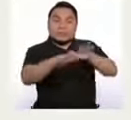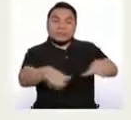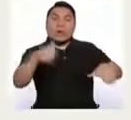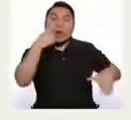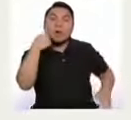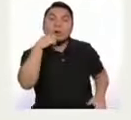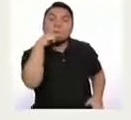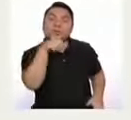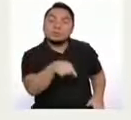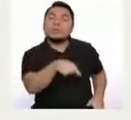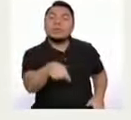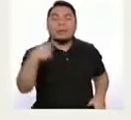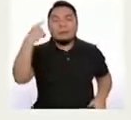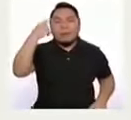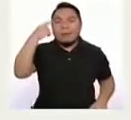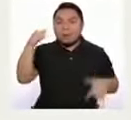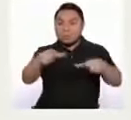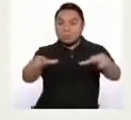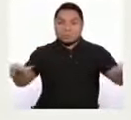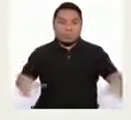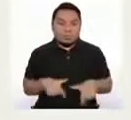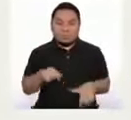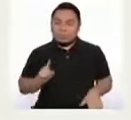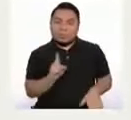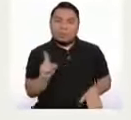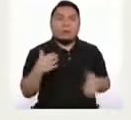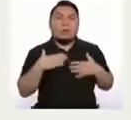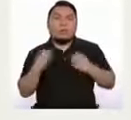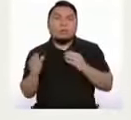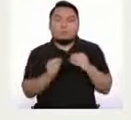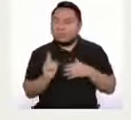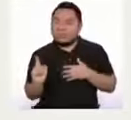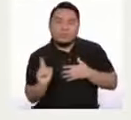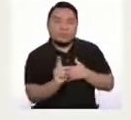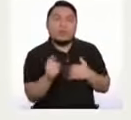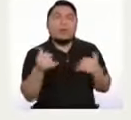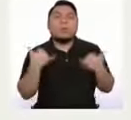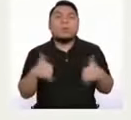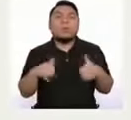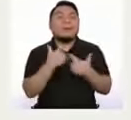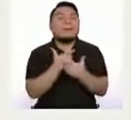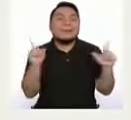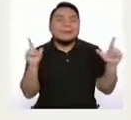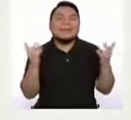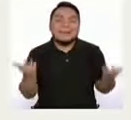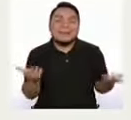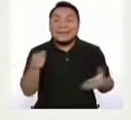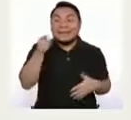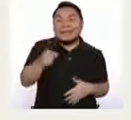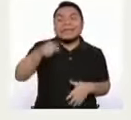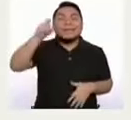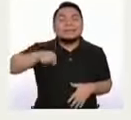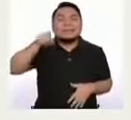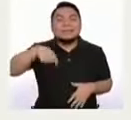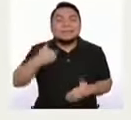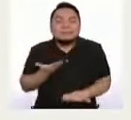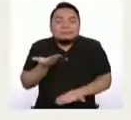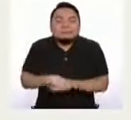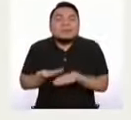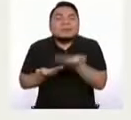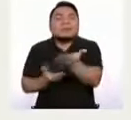niños tomen conciencia del espacio a través del movimiento y el juego libre. Para ello, necesitan que les demos